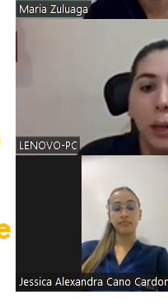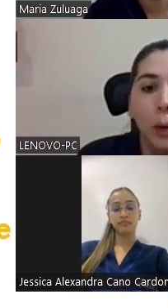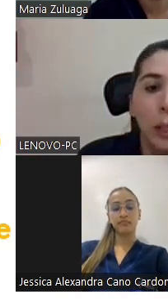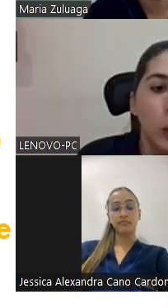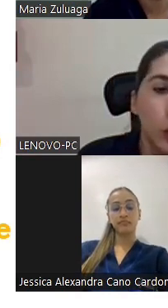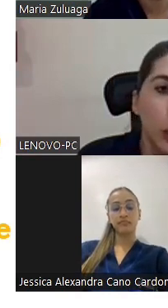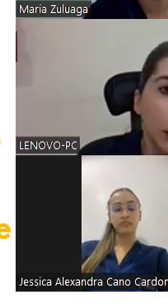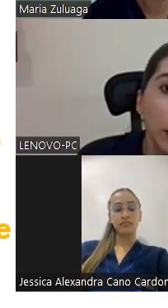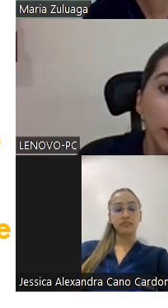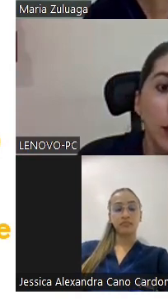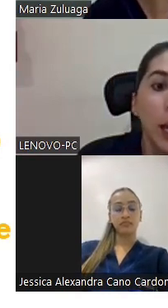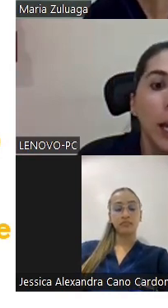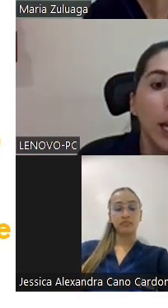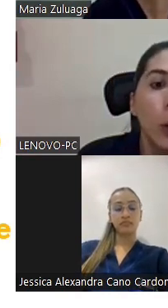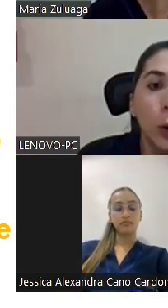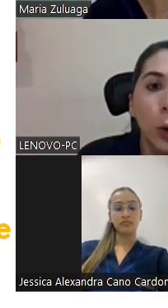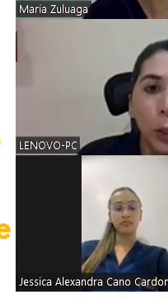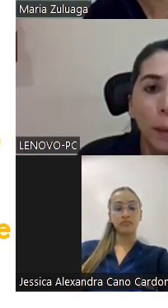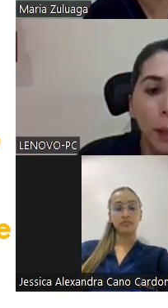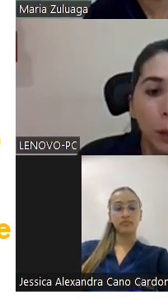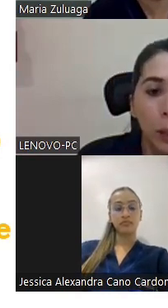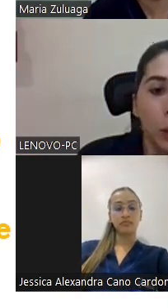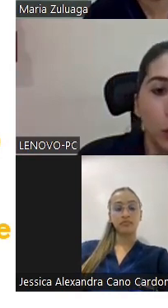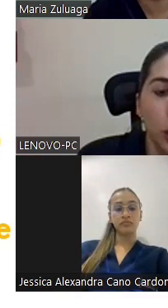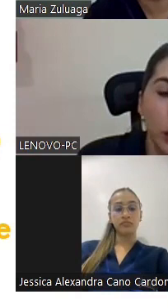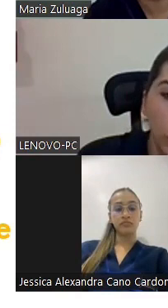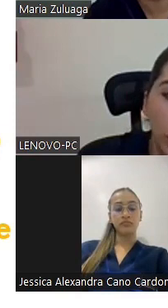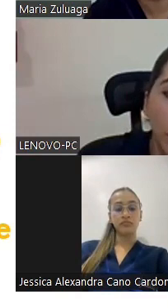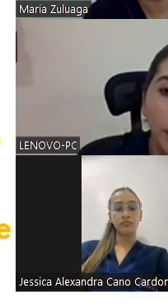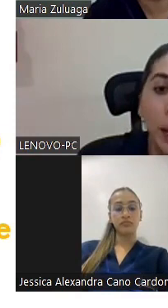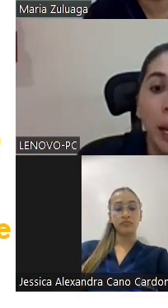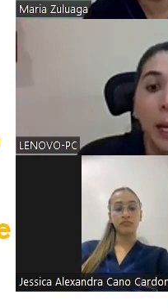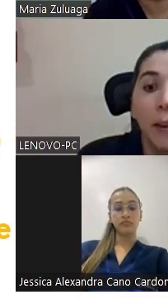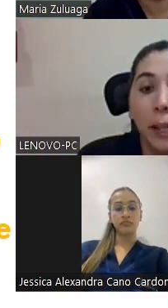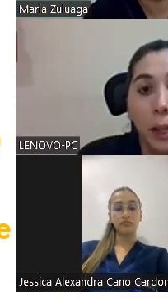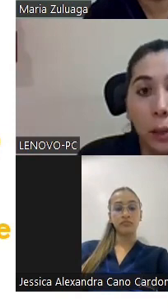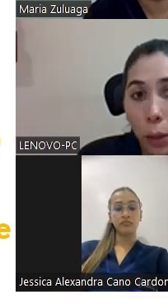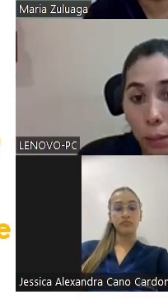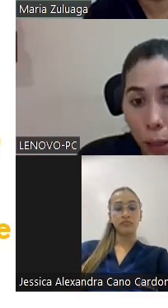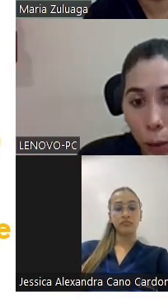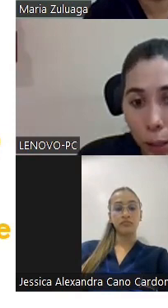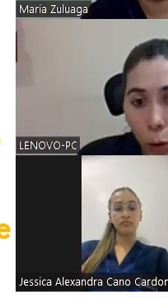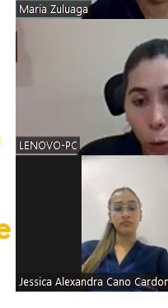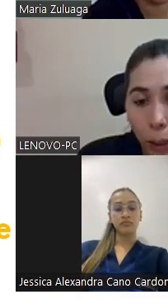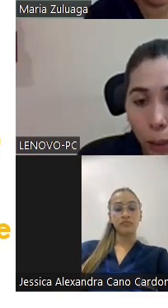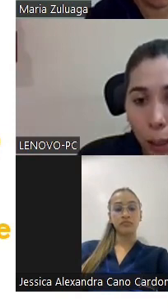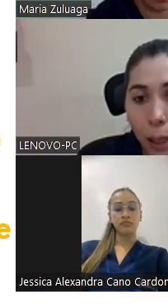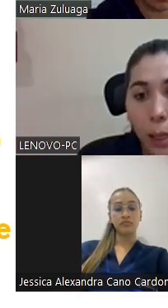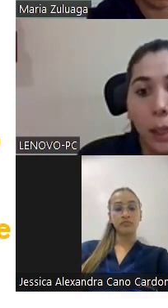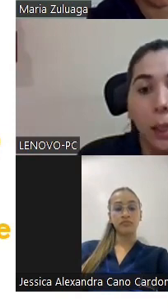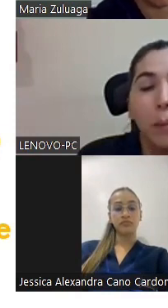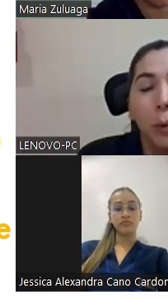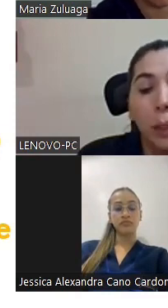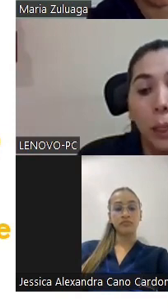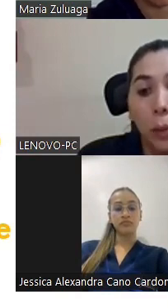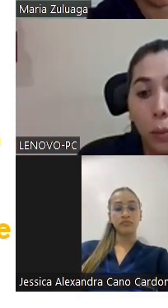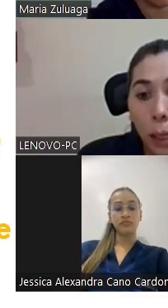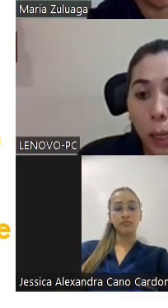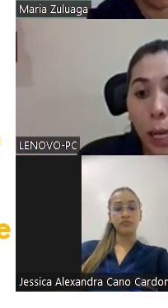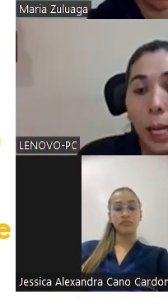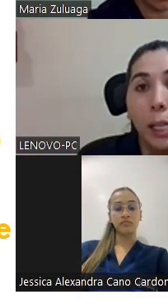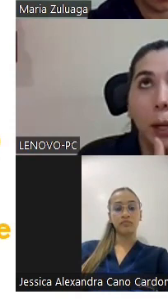en 1983, en Hong Kong en 1989, en África del Sur en 1996, en Edimburgo en